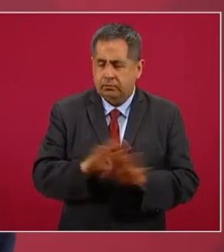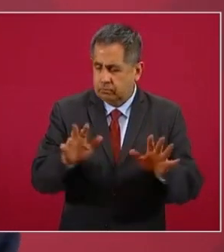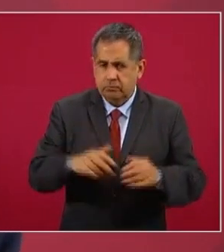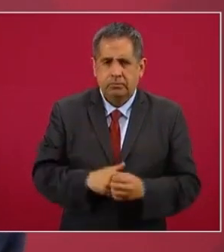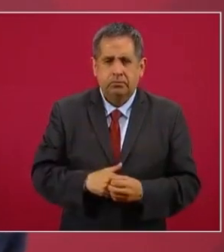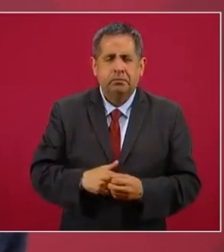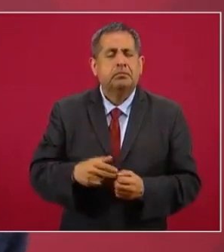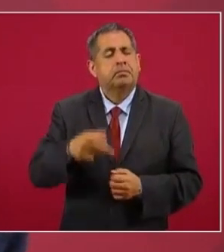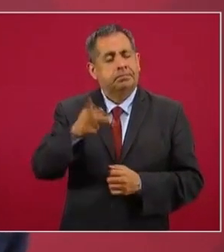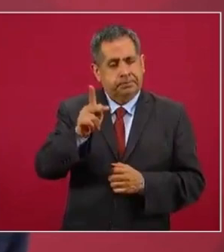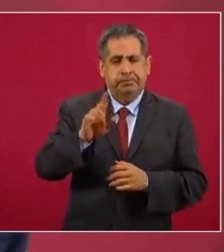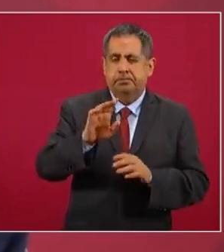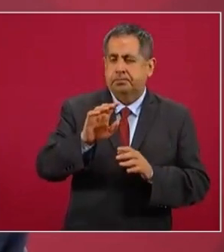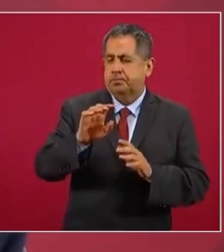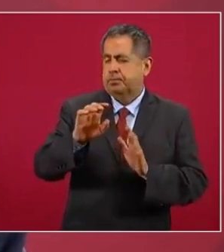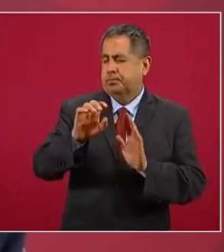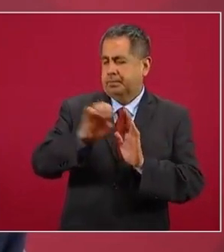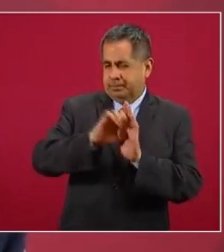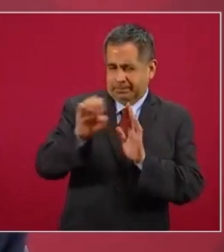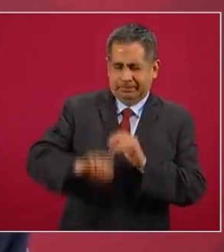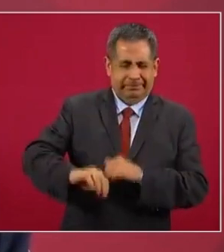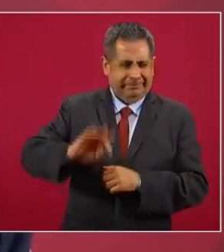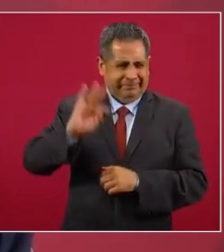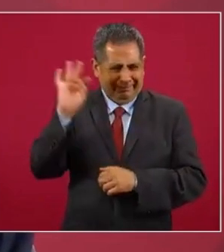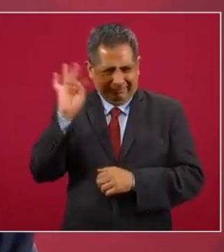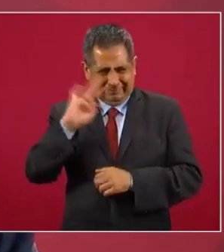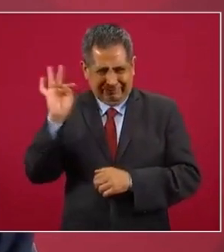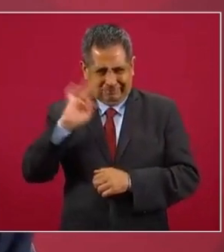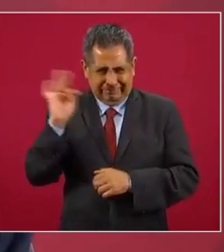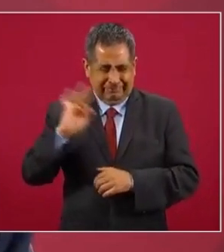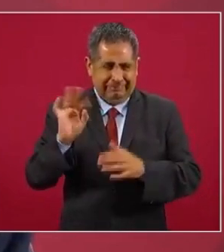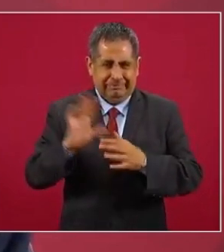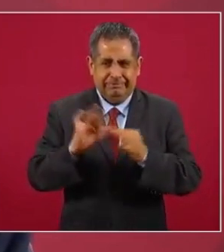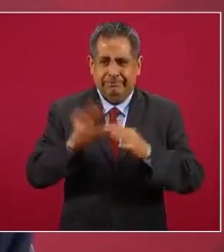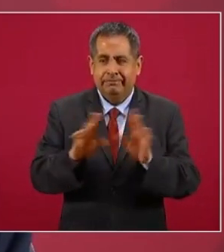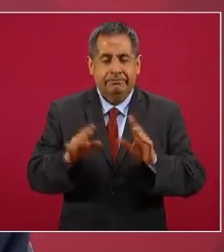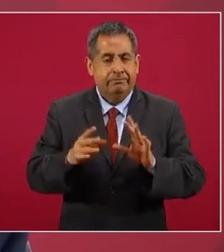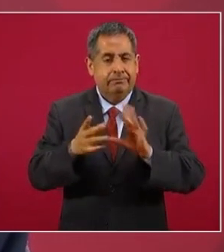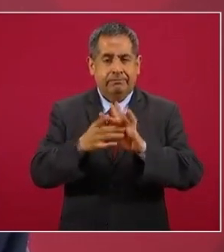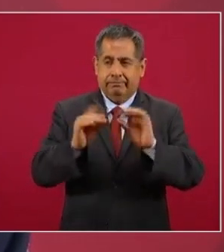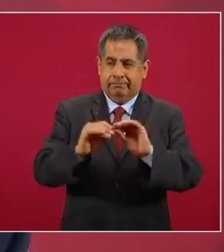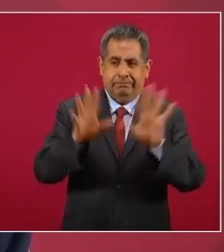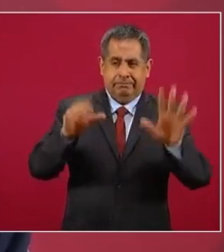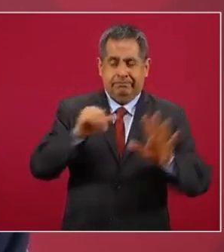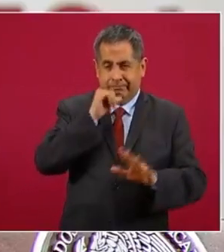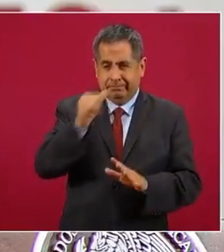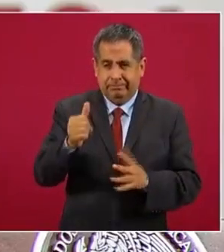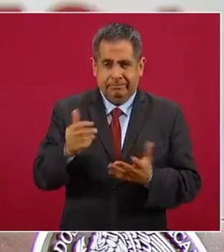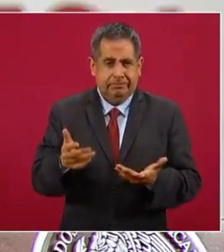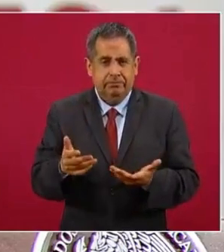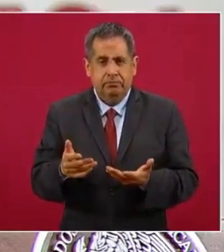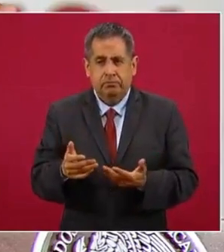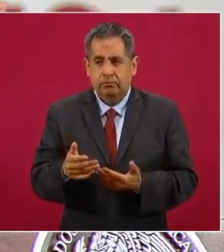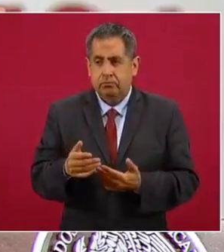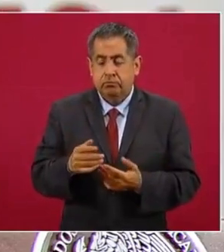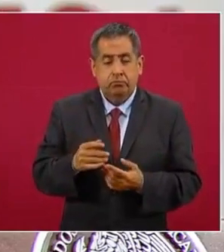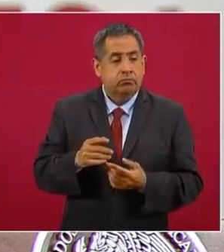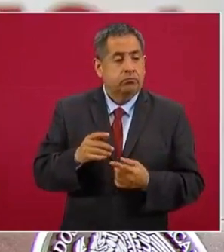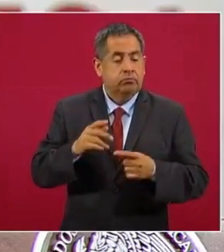Bueno, pero en el caso de que no se aclararan los hechos, se